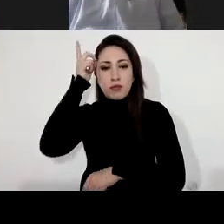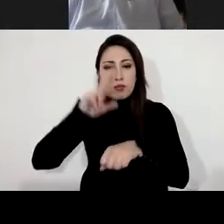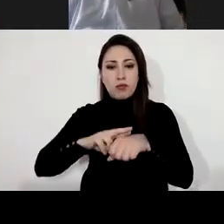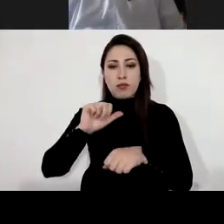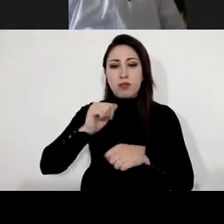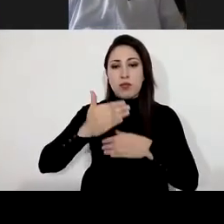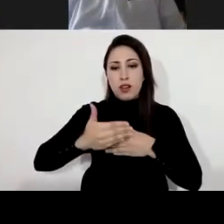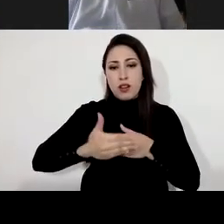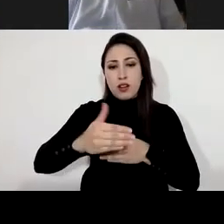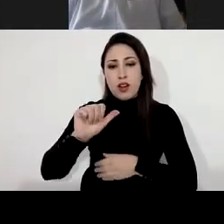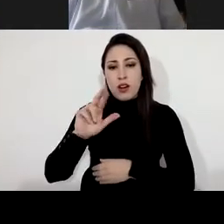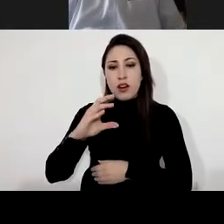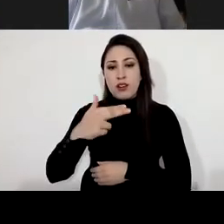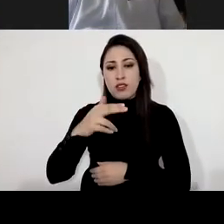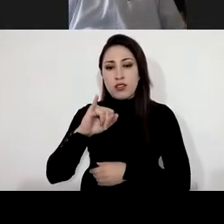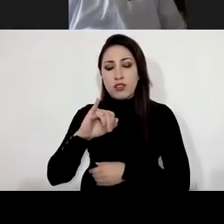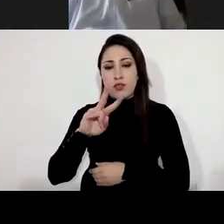también diputada permanente.